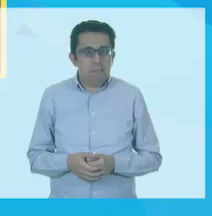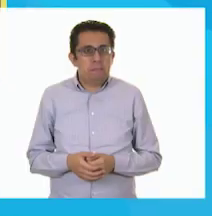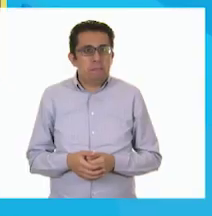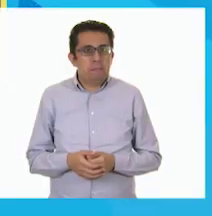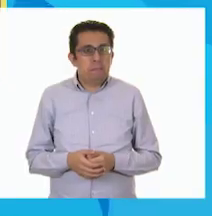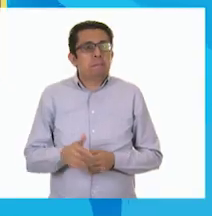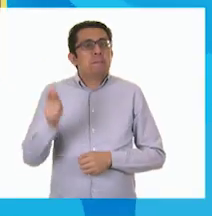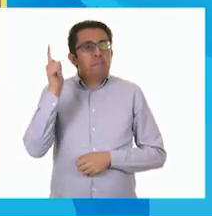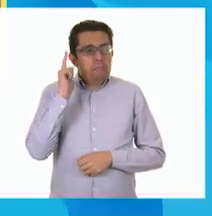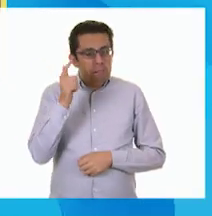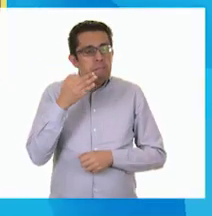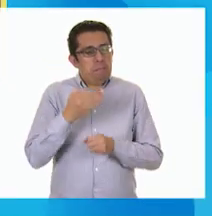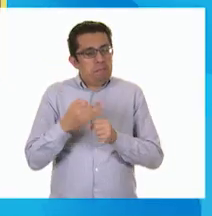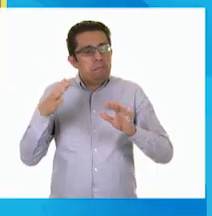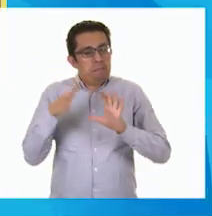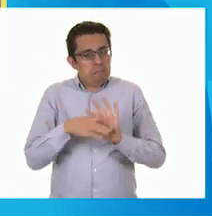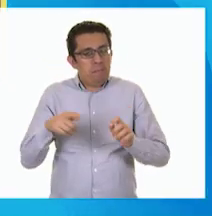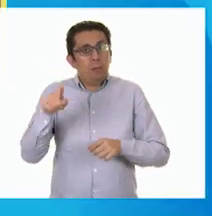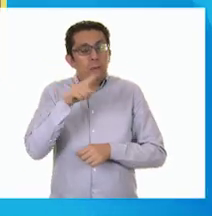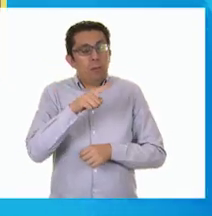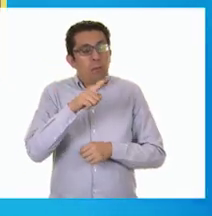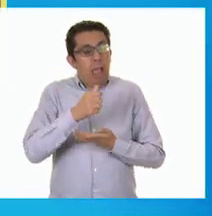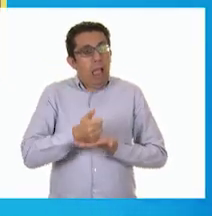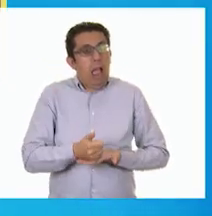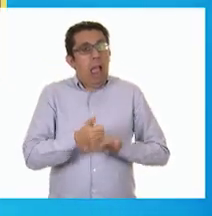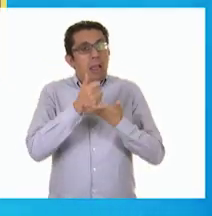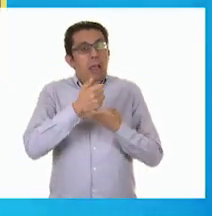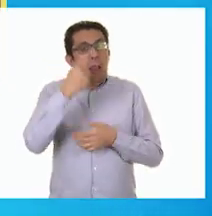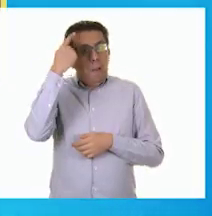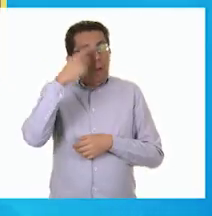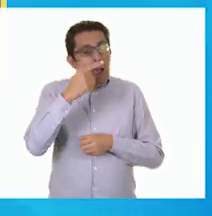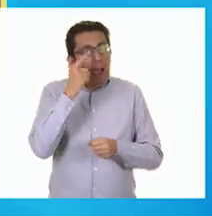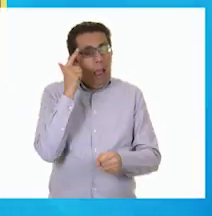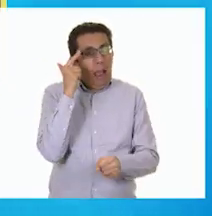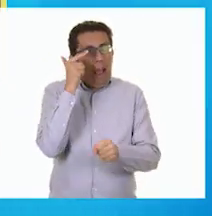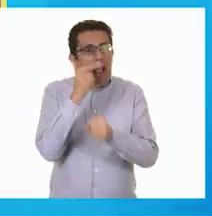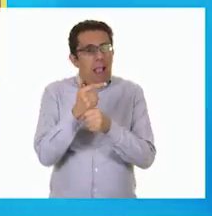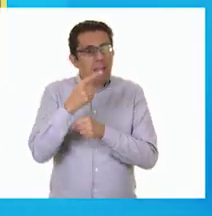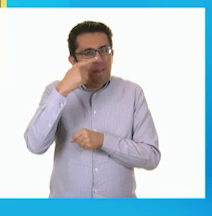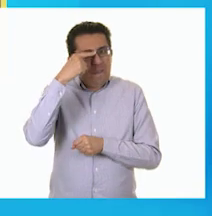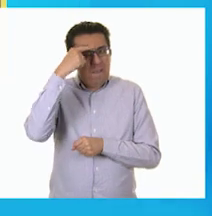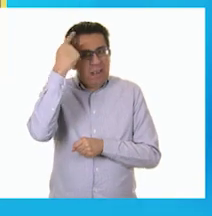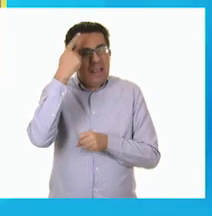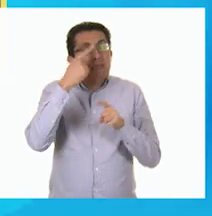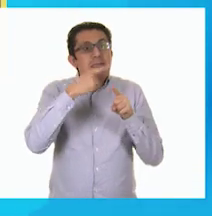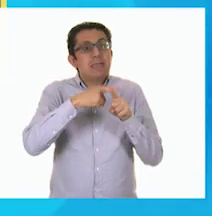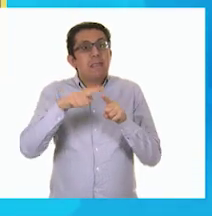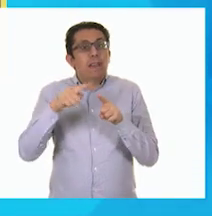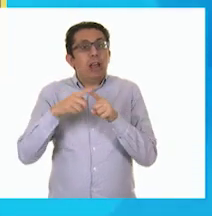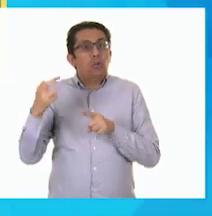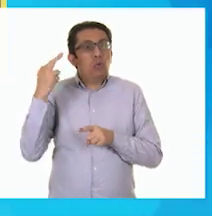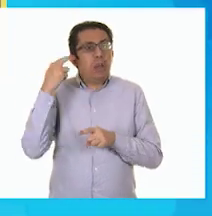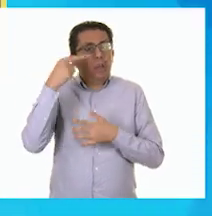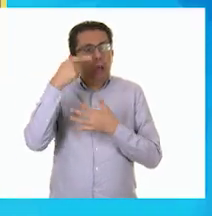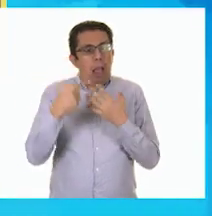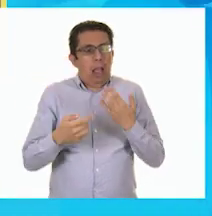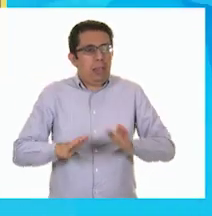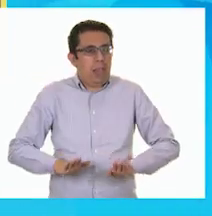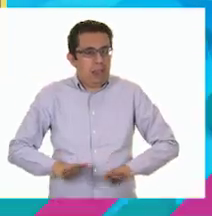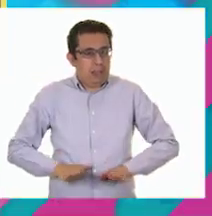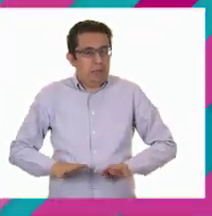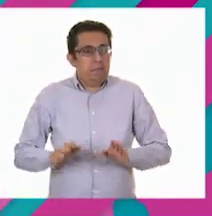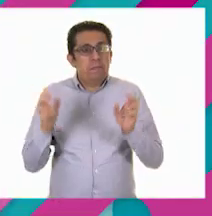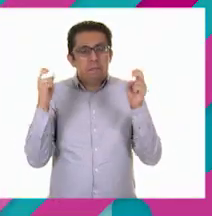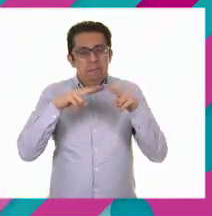Espero que este repaso les haya ayudado para identificar más fácilmente las diferentes cualidades del sonido. ¡Hasta